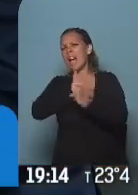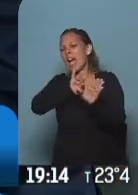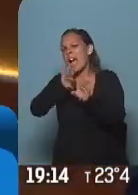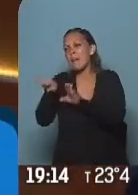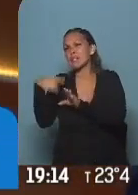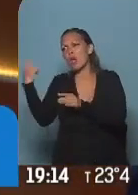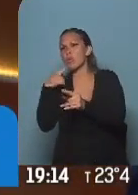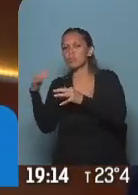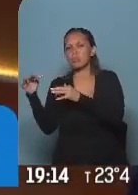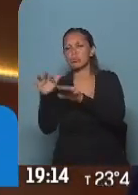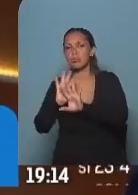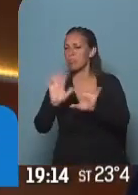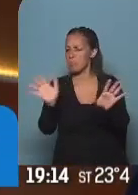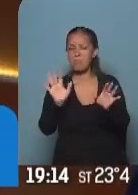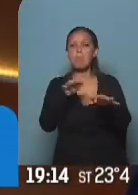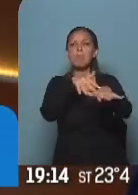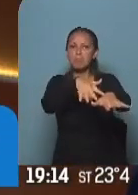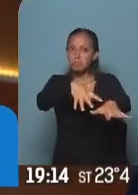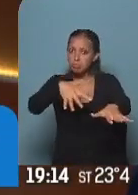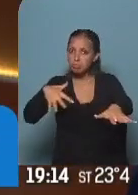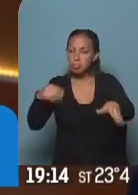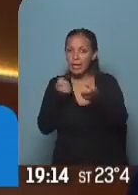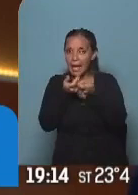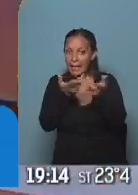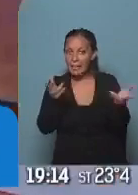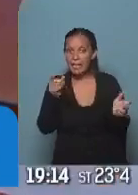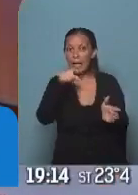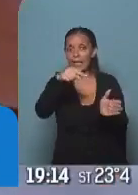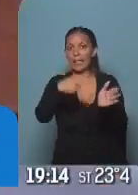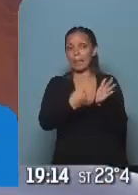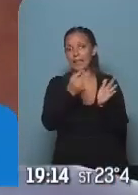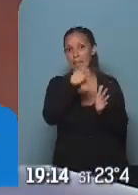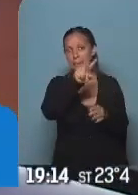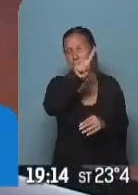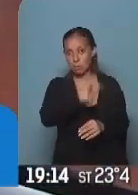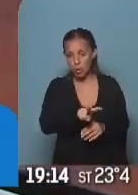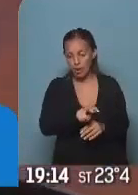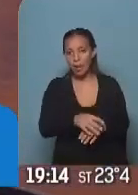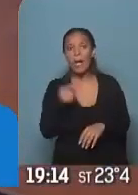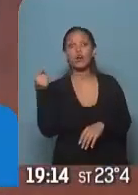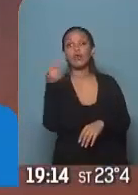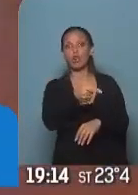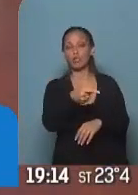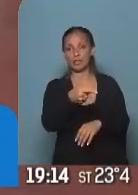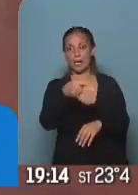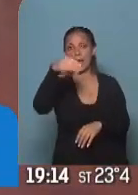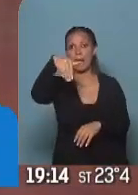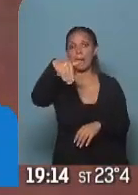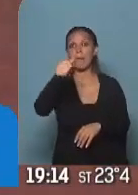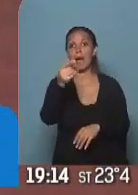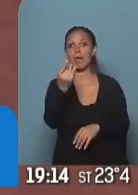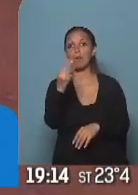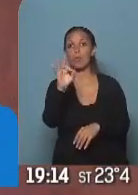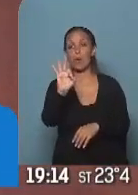que alcanzó la movilización que se realizó en Caracas y en el conjunto del país en contra del presidente Nicolás Maduro y a